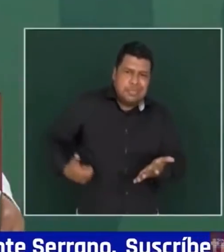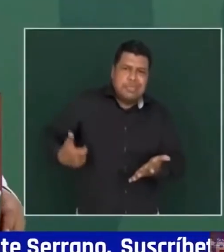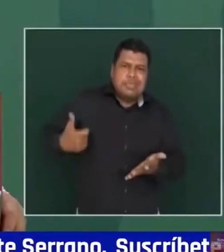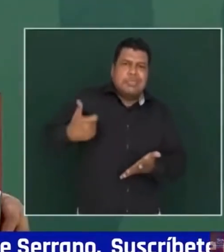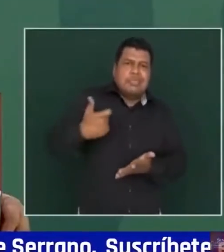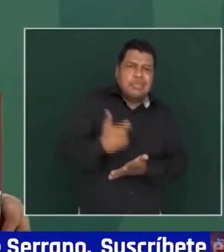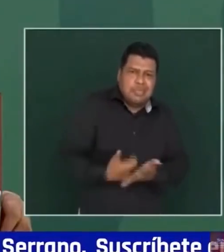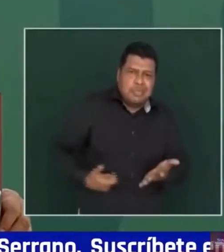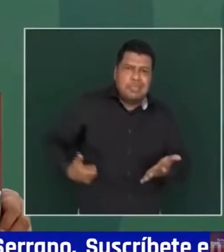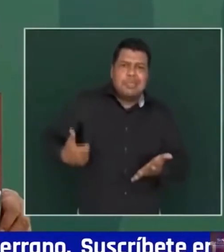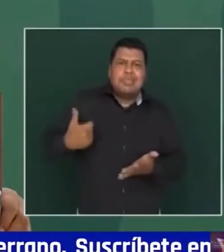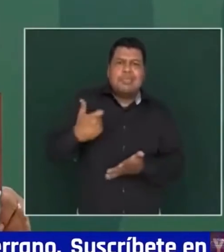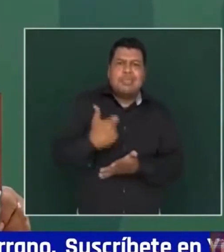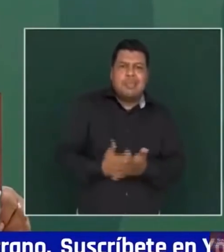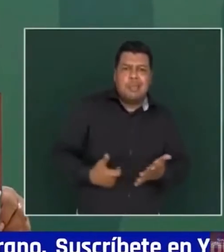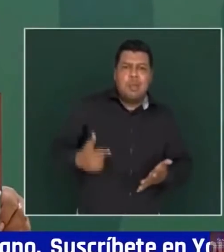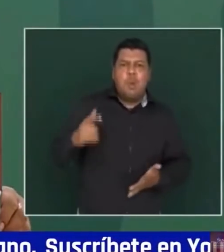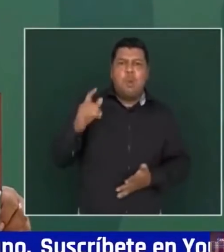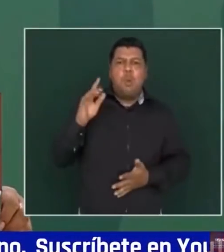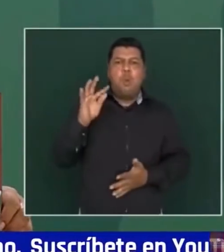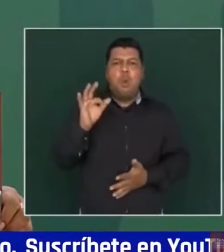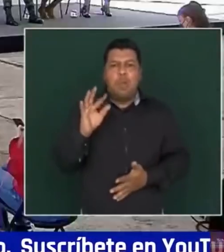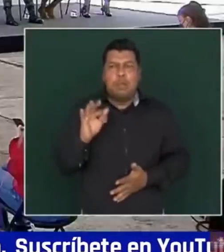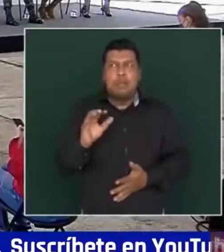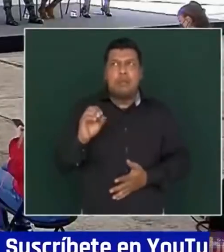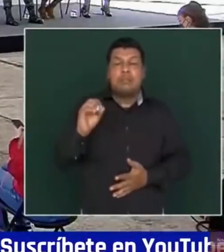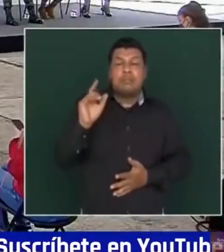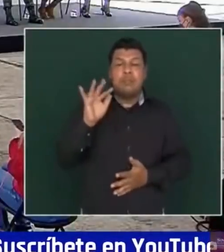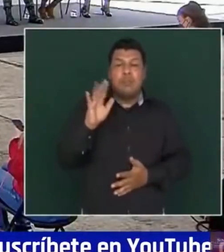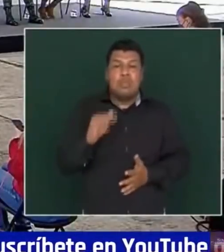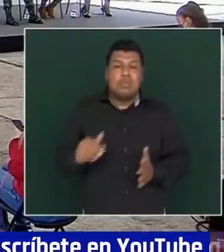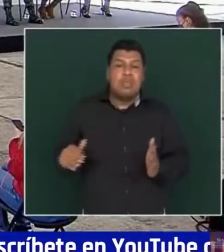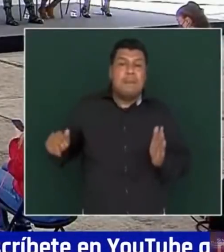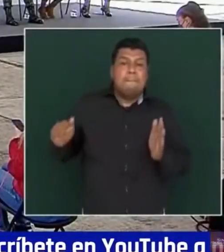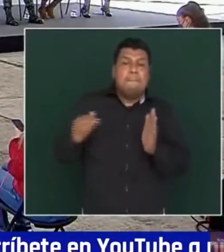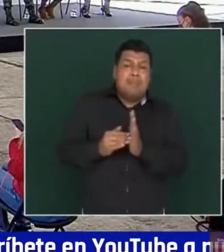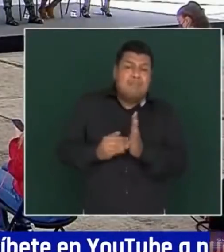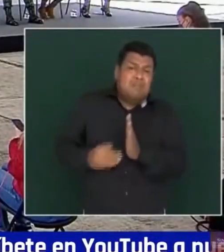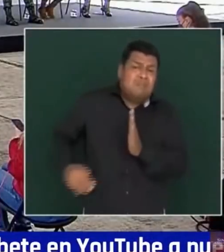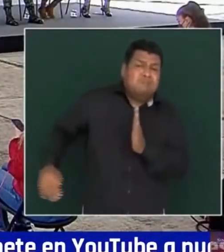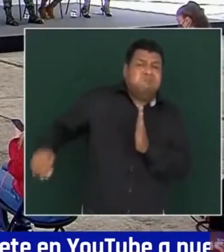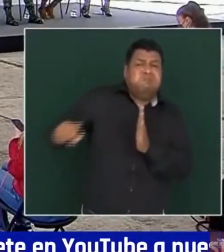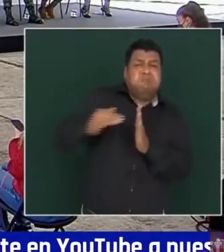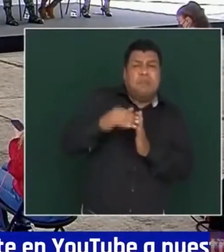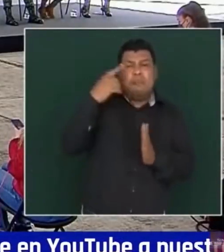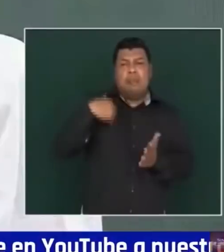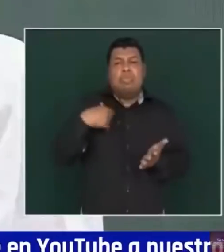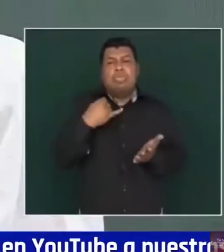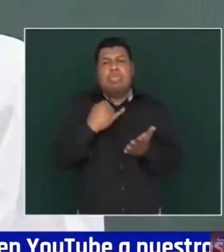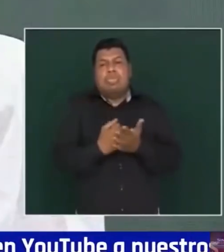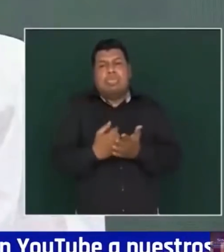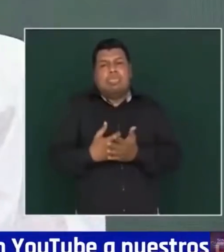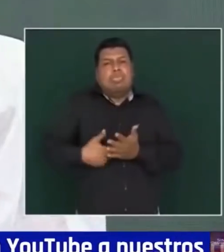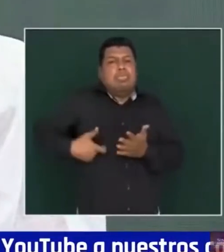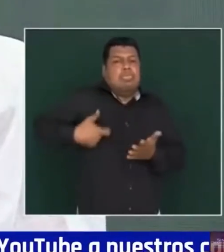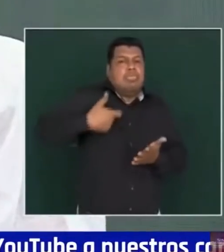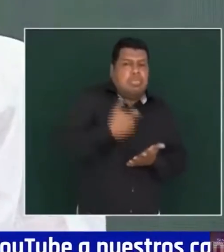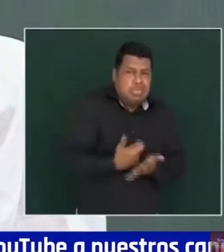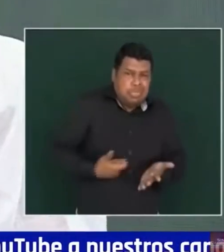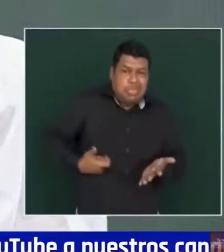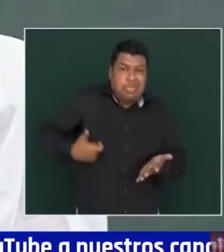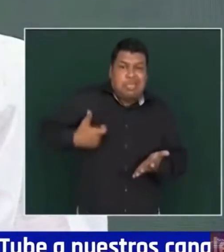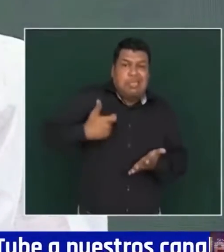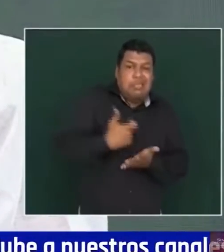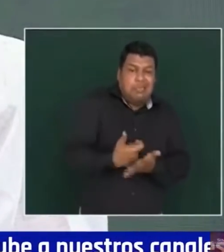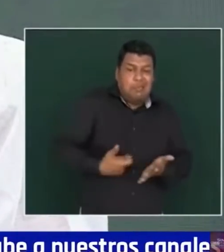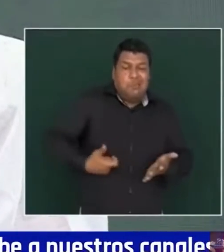en 1973, cuando Andrés Manuel López Obrador llega a la Universidad Autónoma de México, es cuando se da el